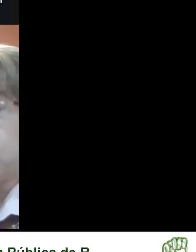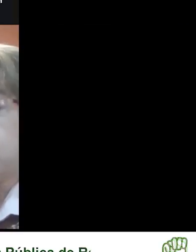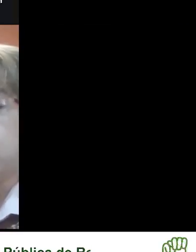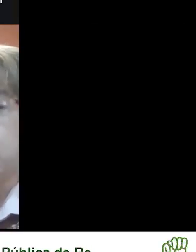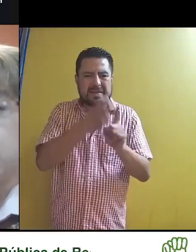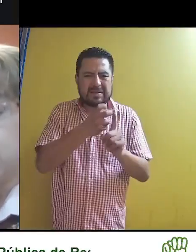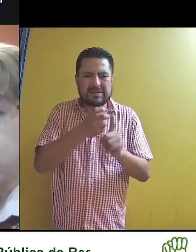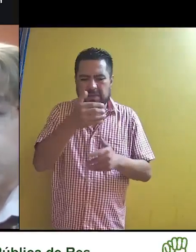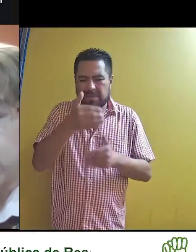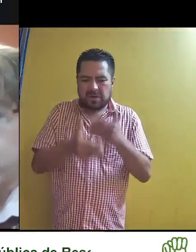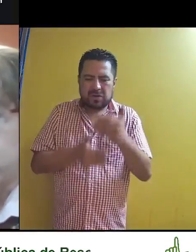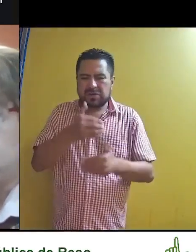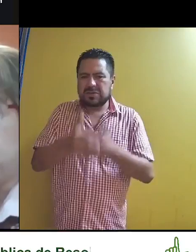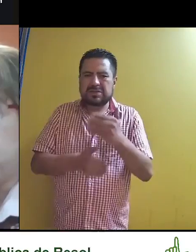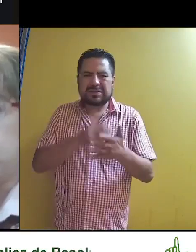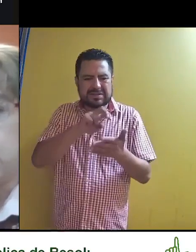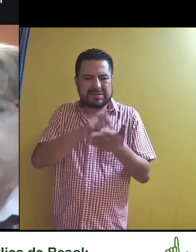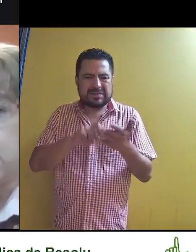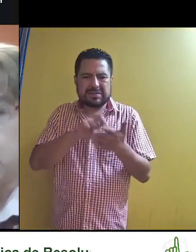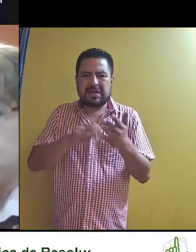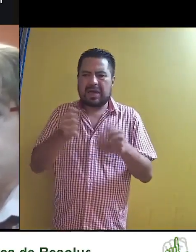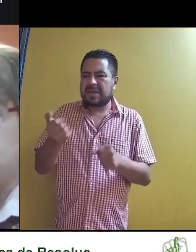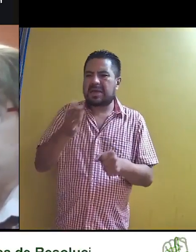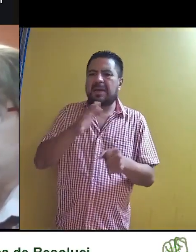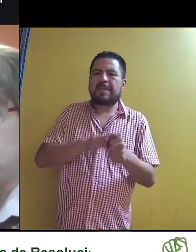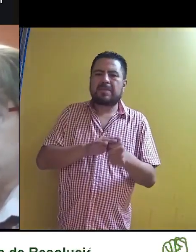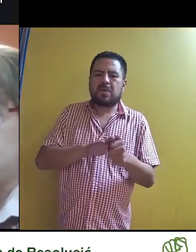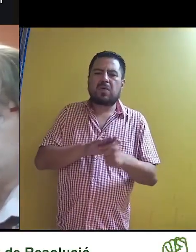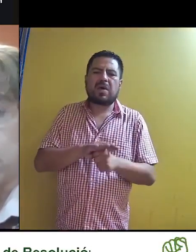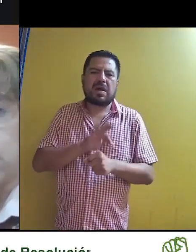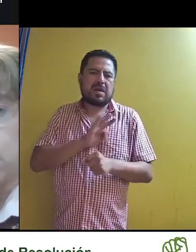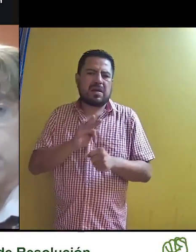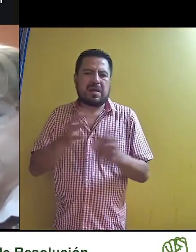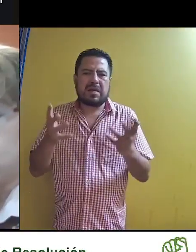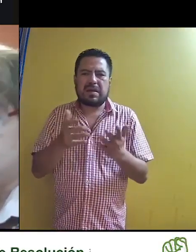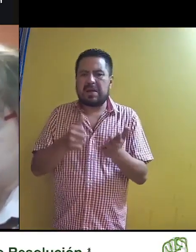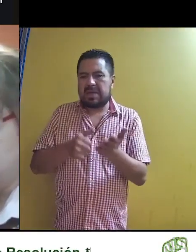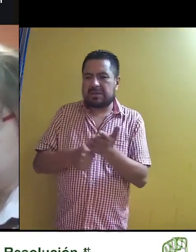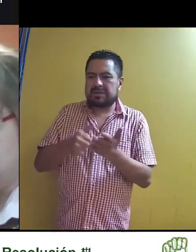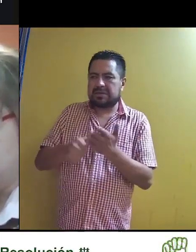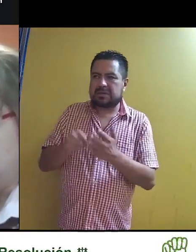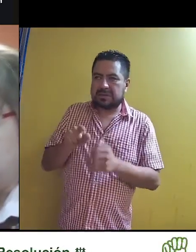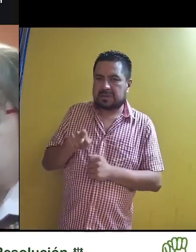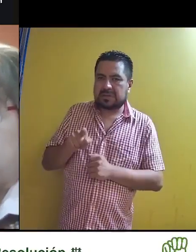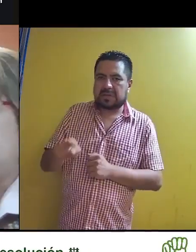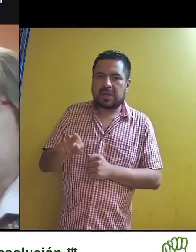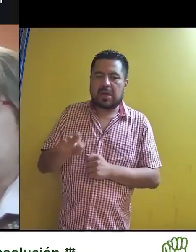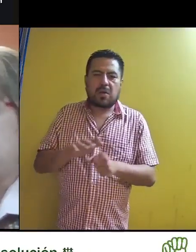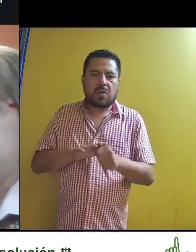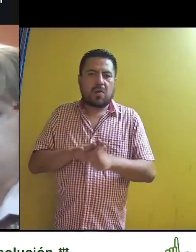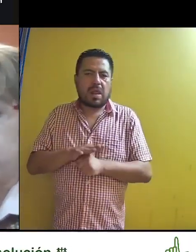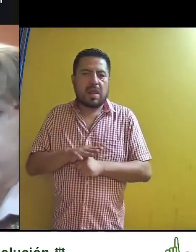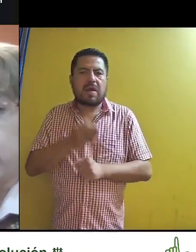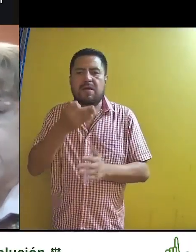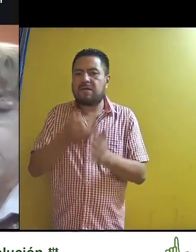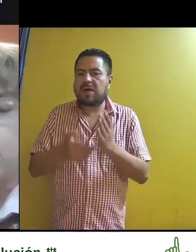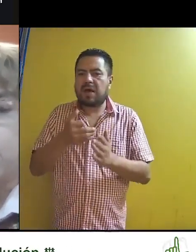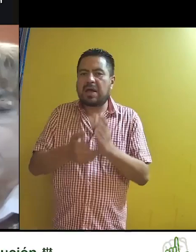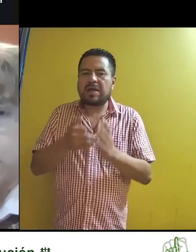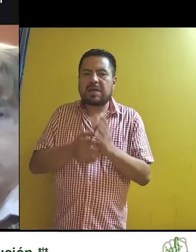este procedimiento de corrección administrativa que se realizó ante el registro civil, y el cual, por falta